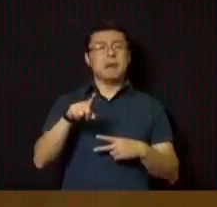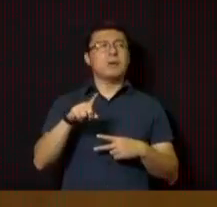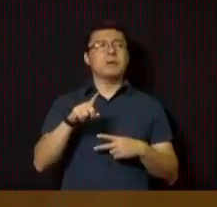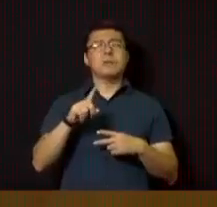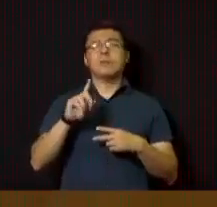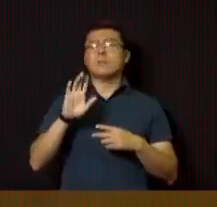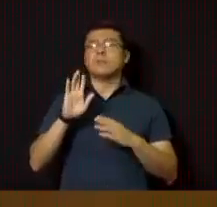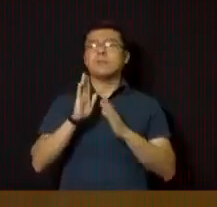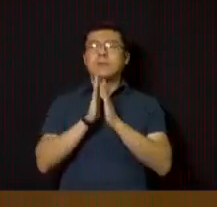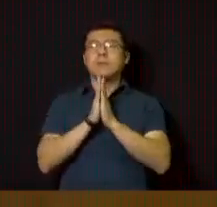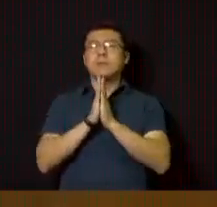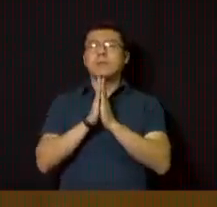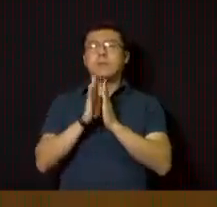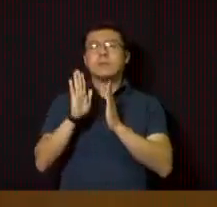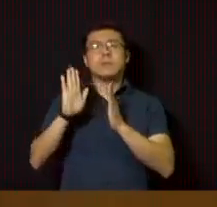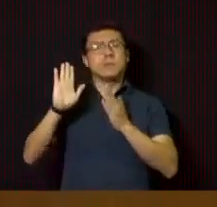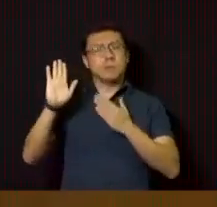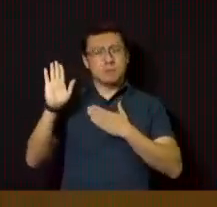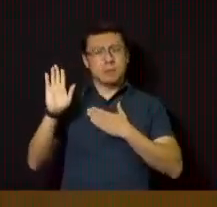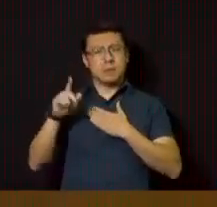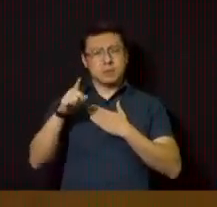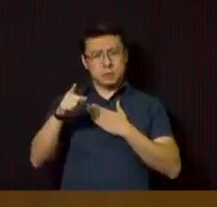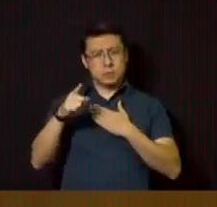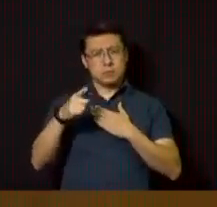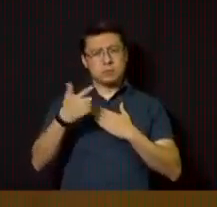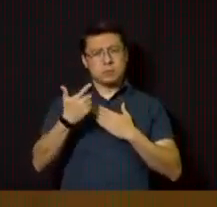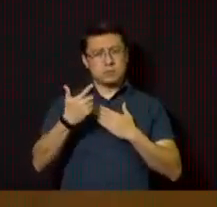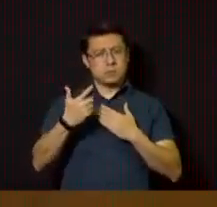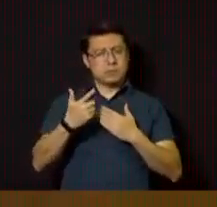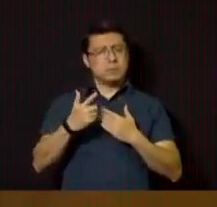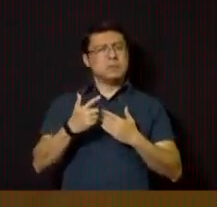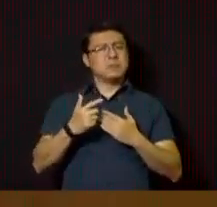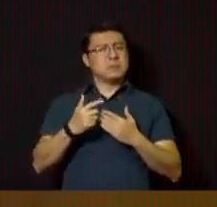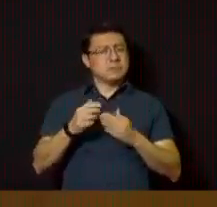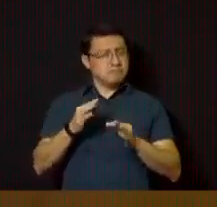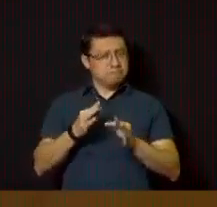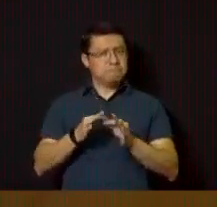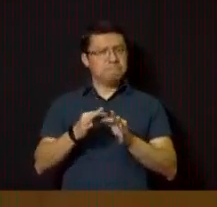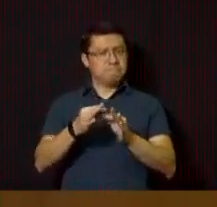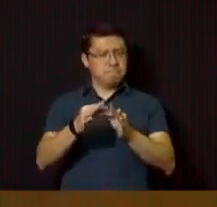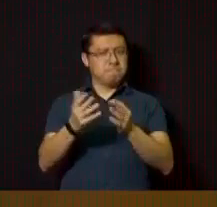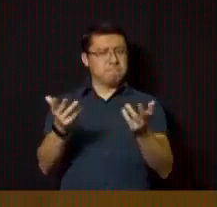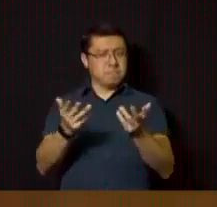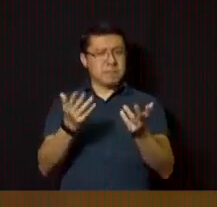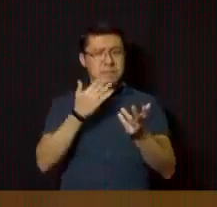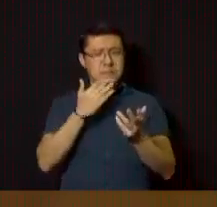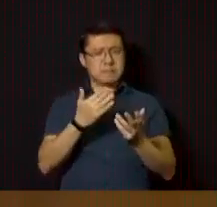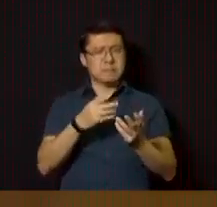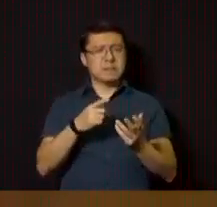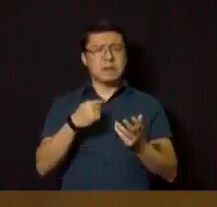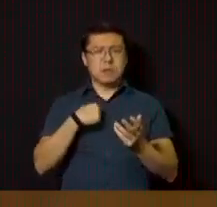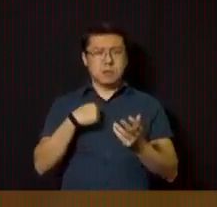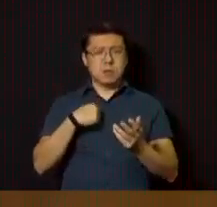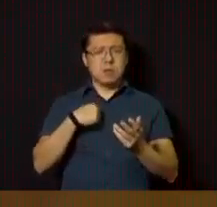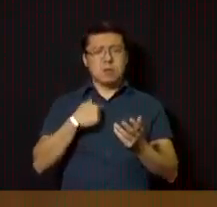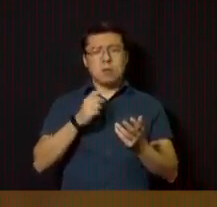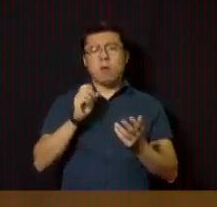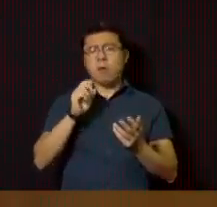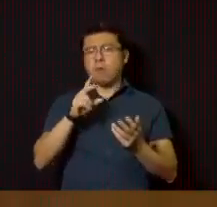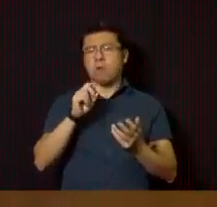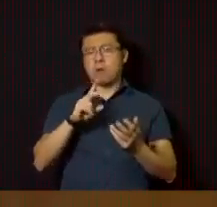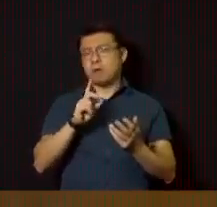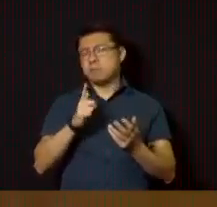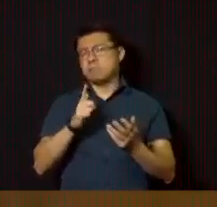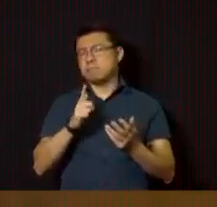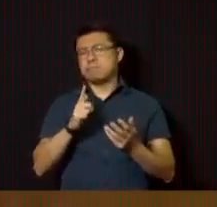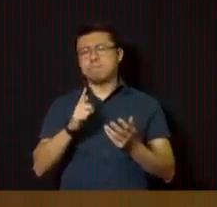¿no? Y bueno, me dio la bendición, me acuerdo, y me vine para Lima, ¿no? Y bueno,